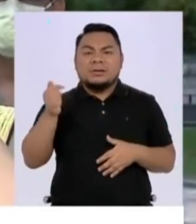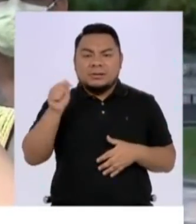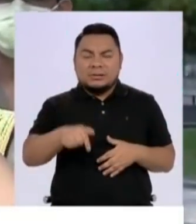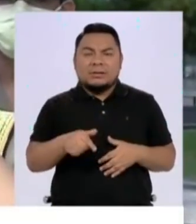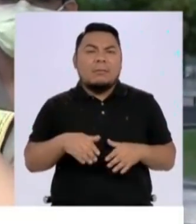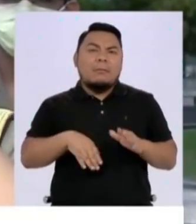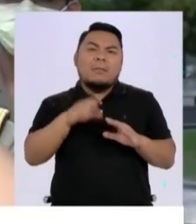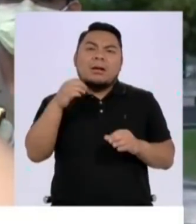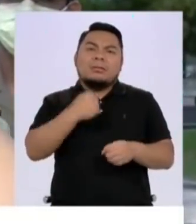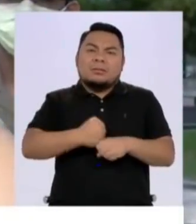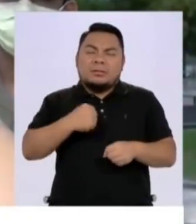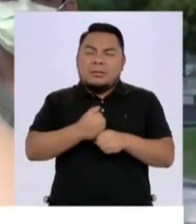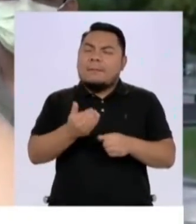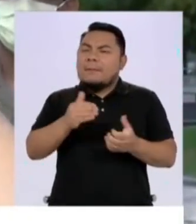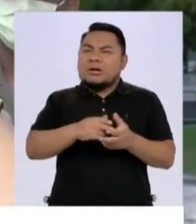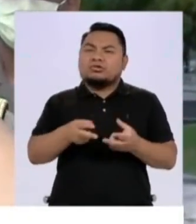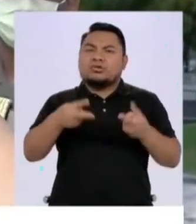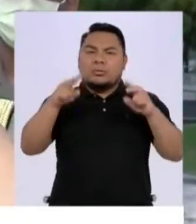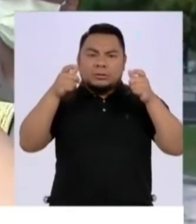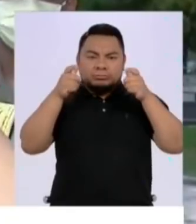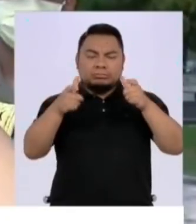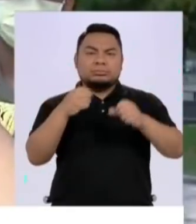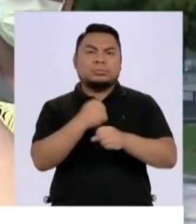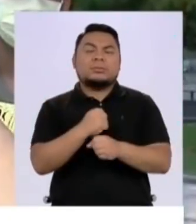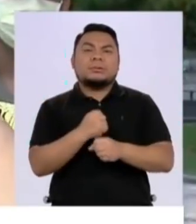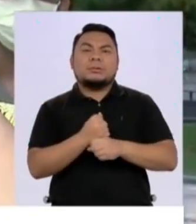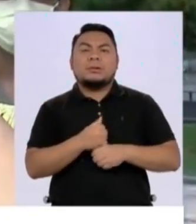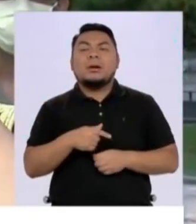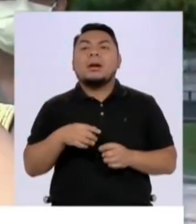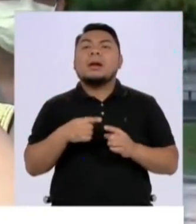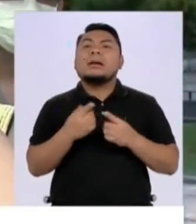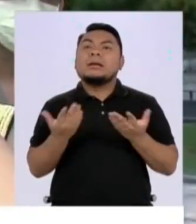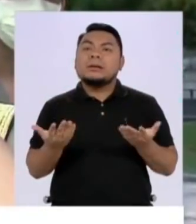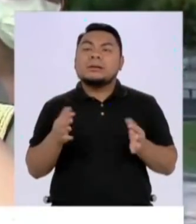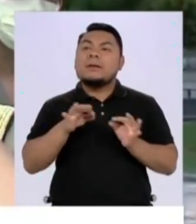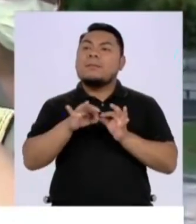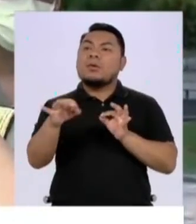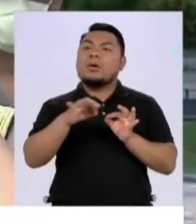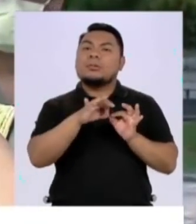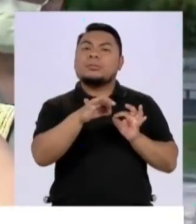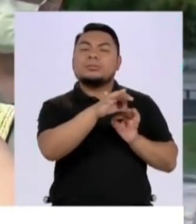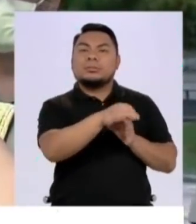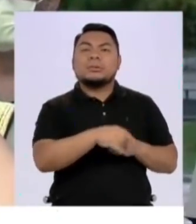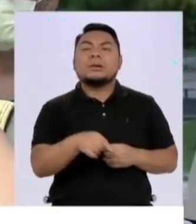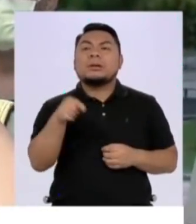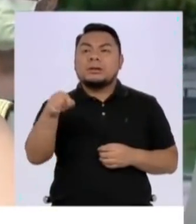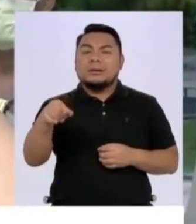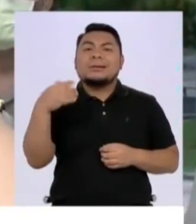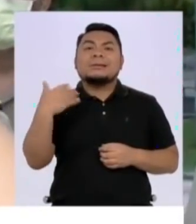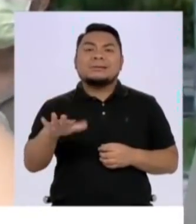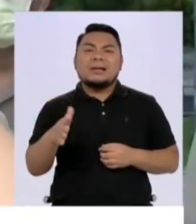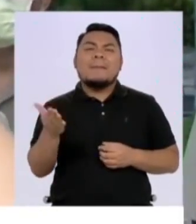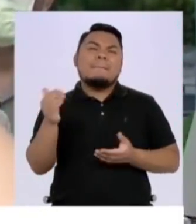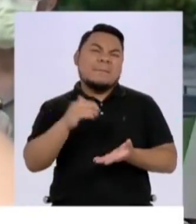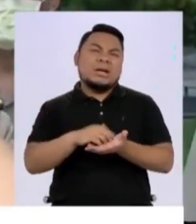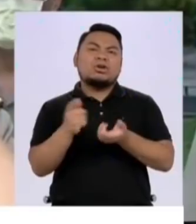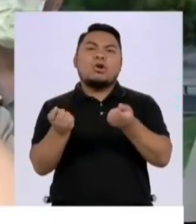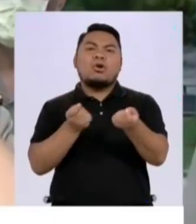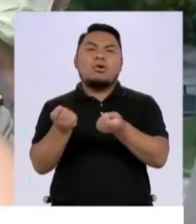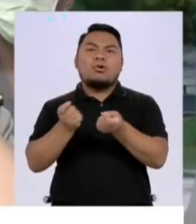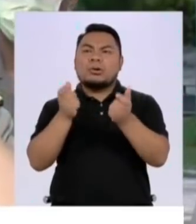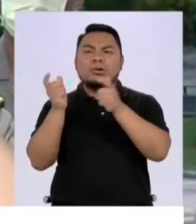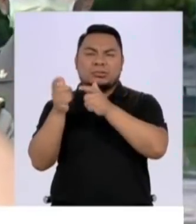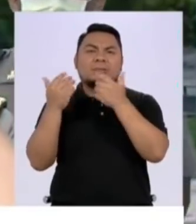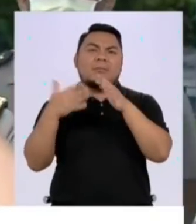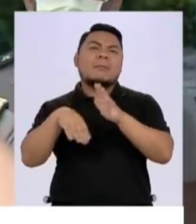poniendo los máximos esfuerzos. A nivel, al interior del país, a nivel de las regiones, los temas están más controlados. Hay